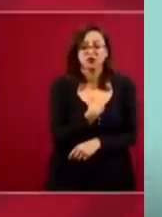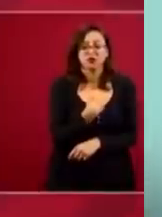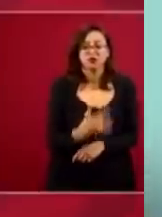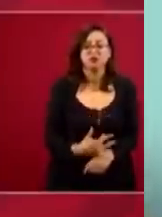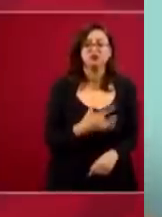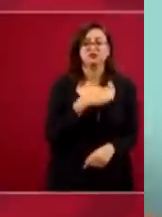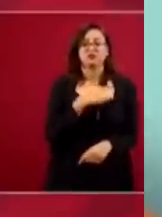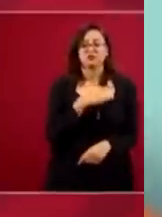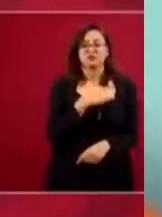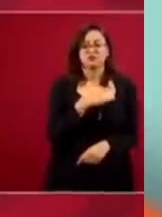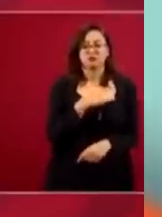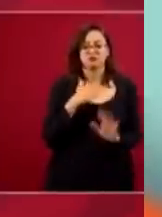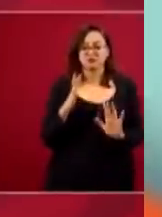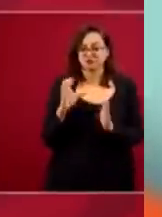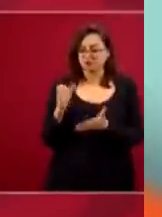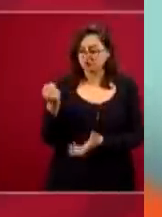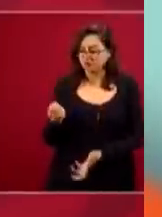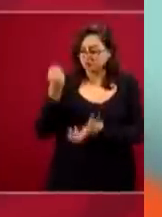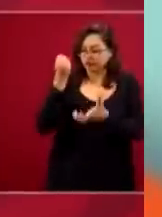destina una cantidad